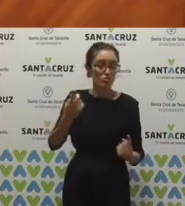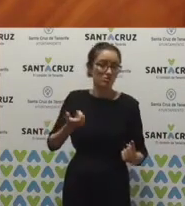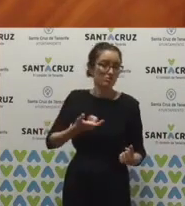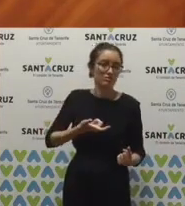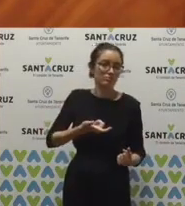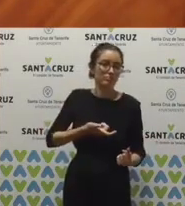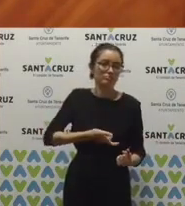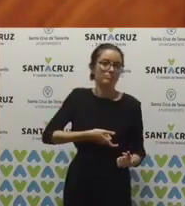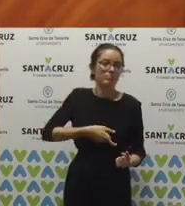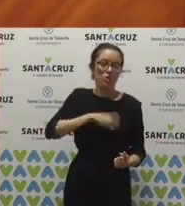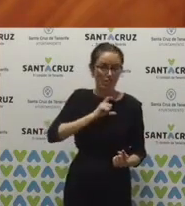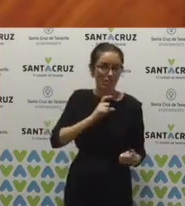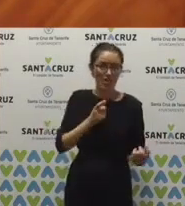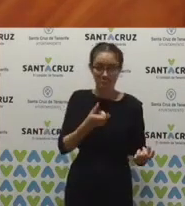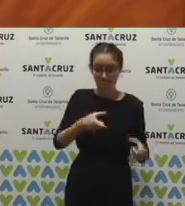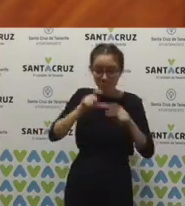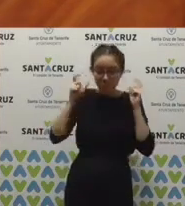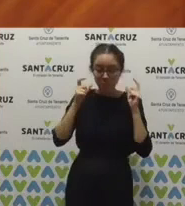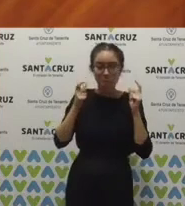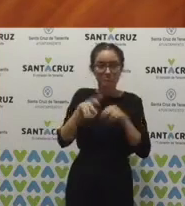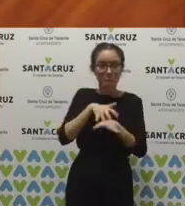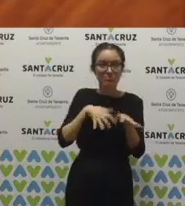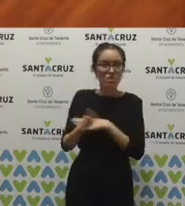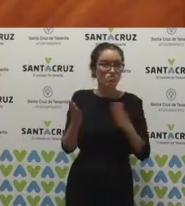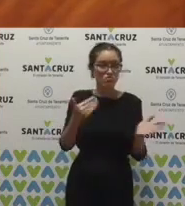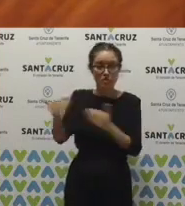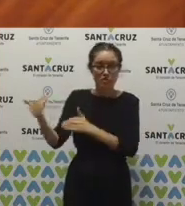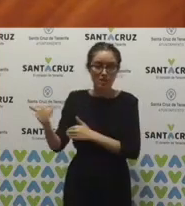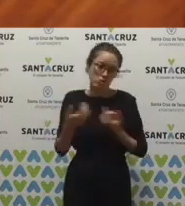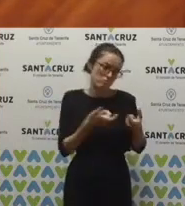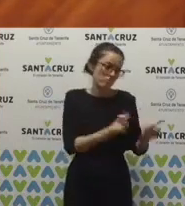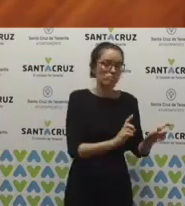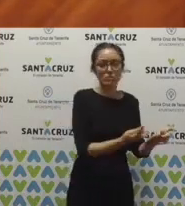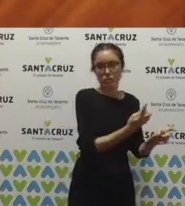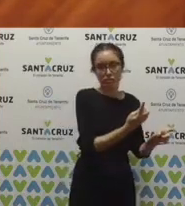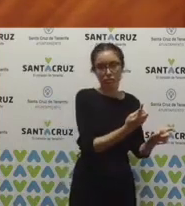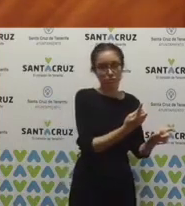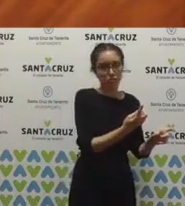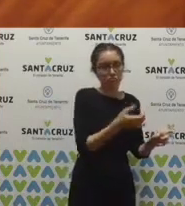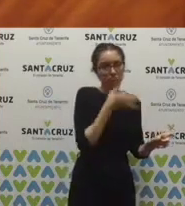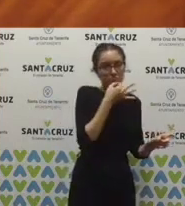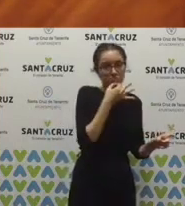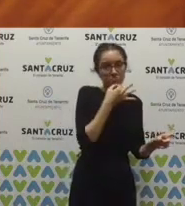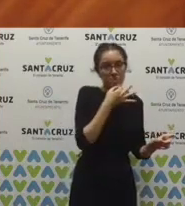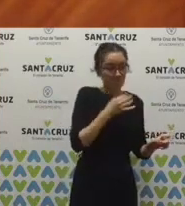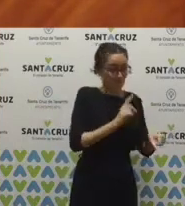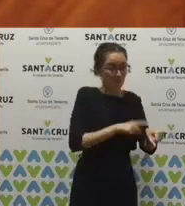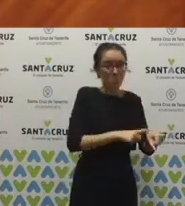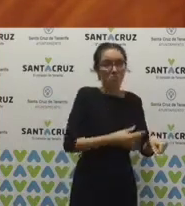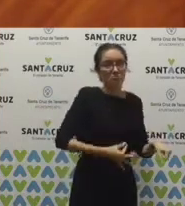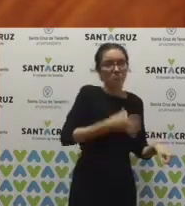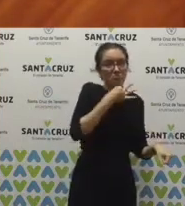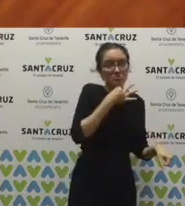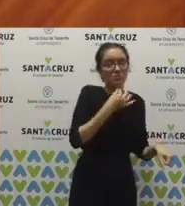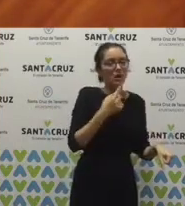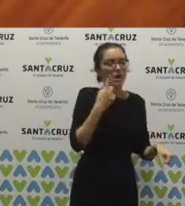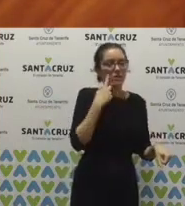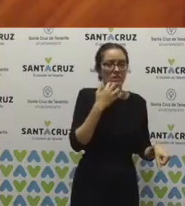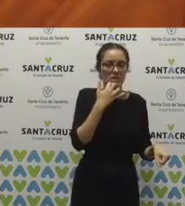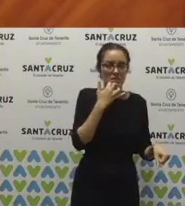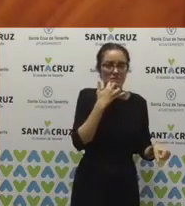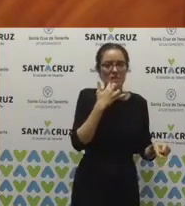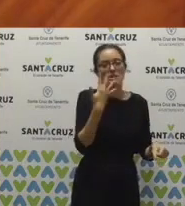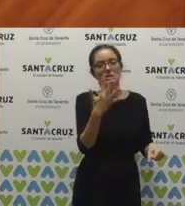luego el primer bloque luego continuaré en el segundo bloque tratando de llegar hasta el final de las